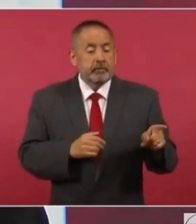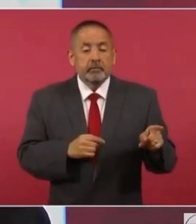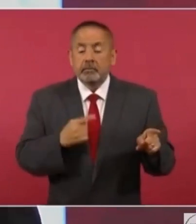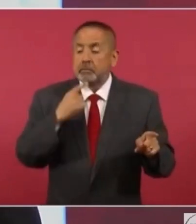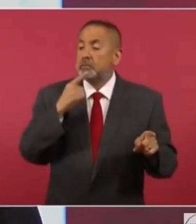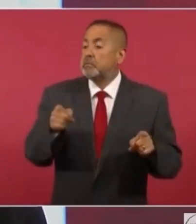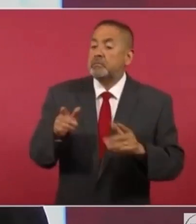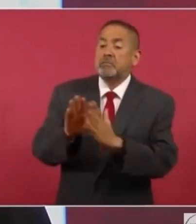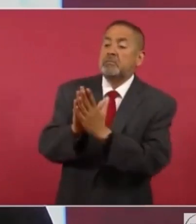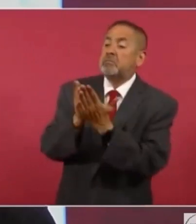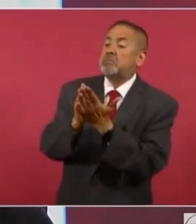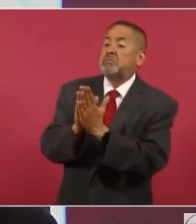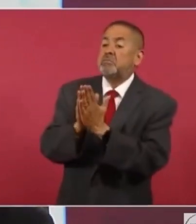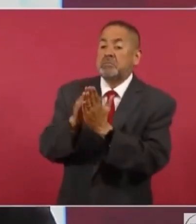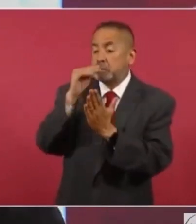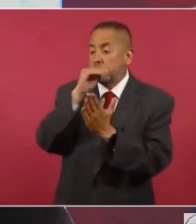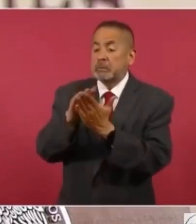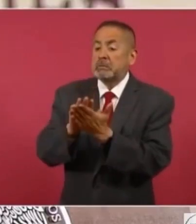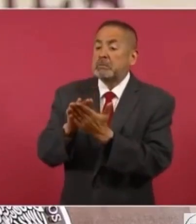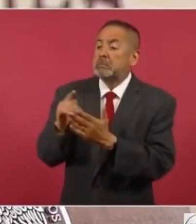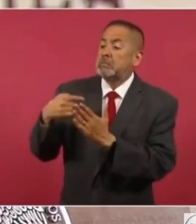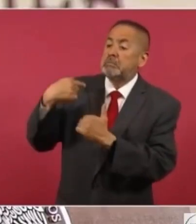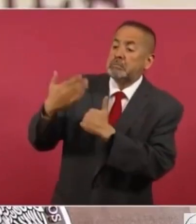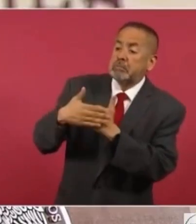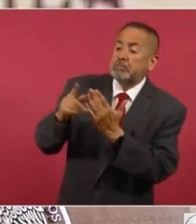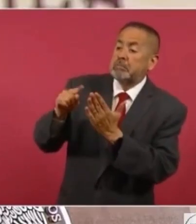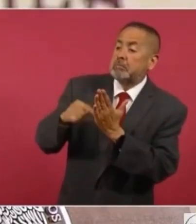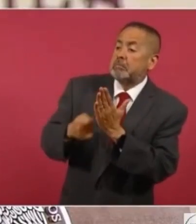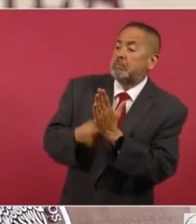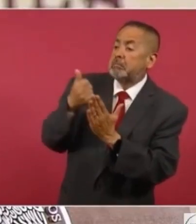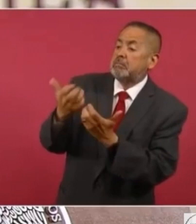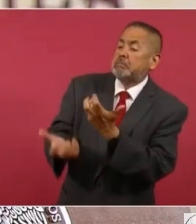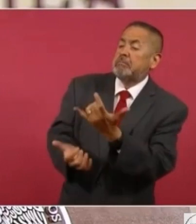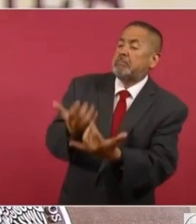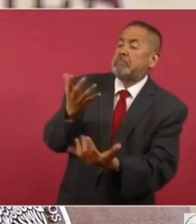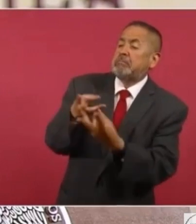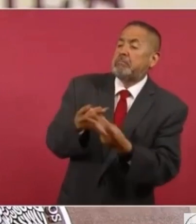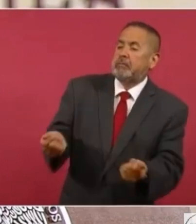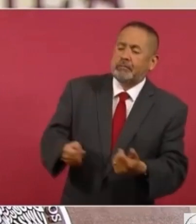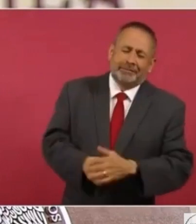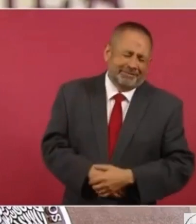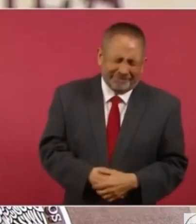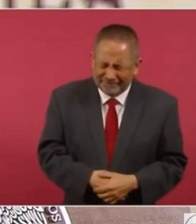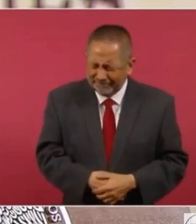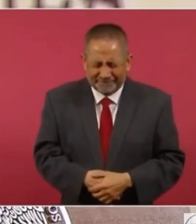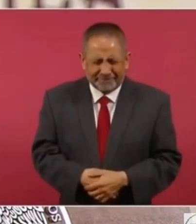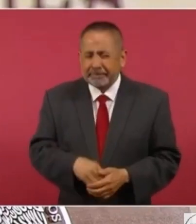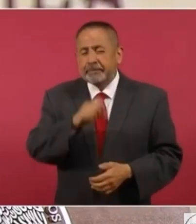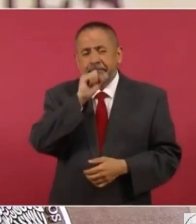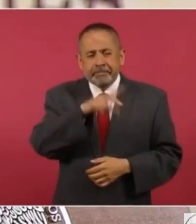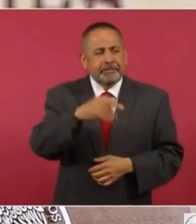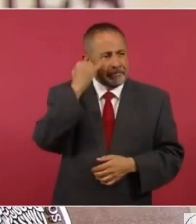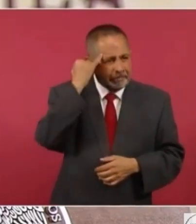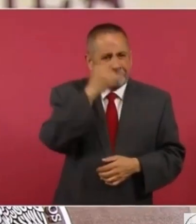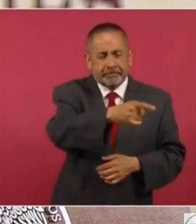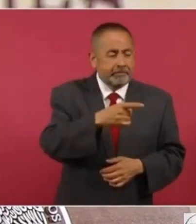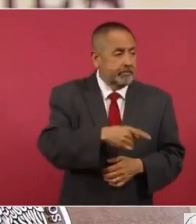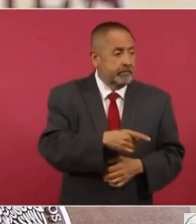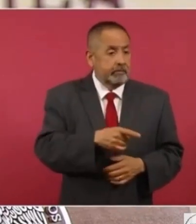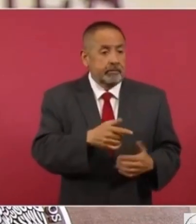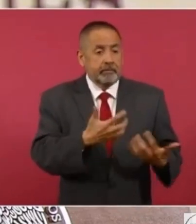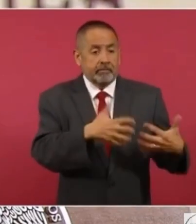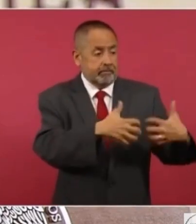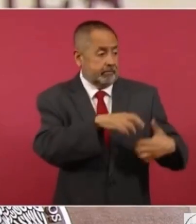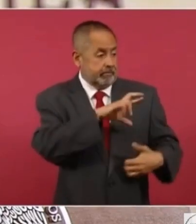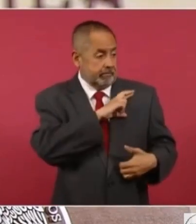Terminarán quemando libros, dice. Con el mismo argumento falso de dejar afuera la iniciativa privada de la producción de libros de